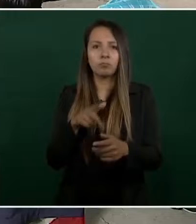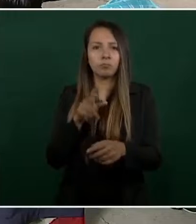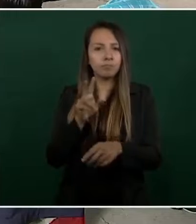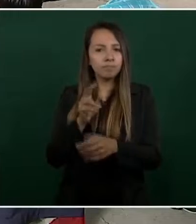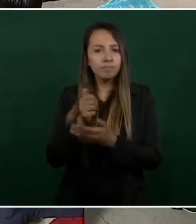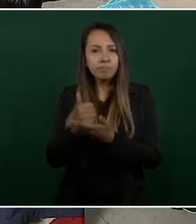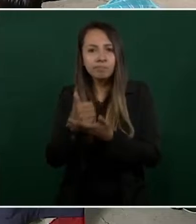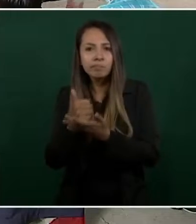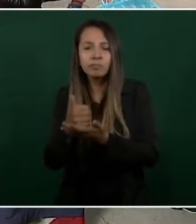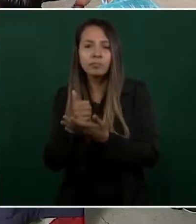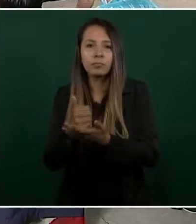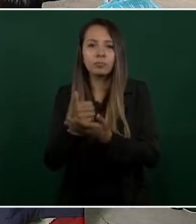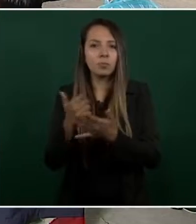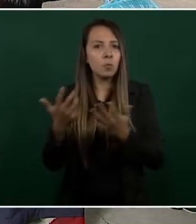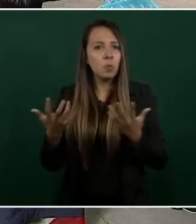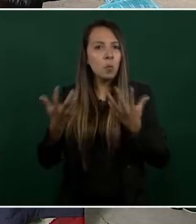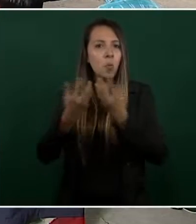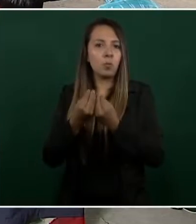junto a ella